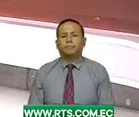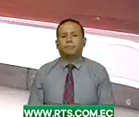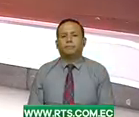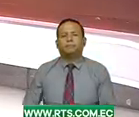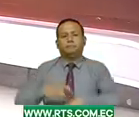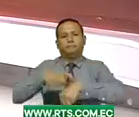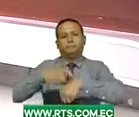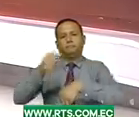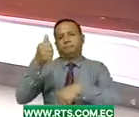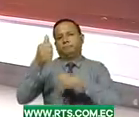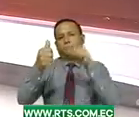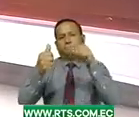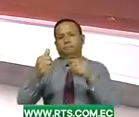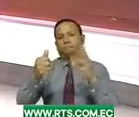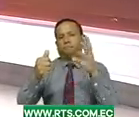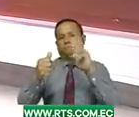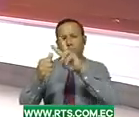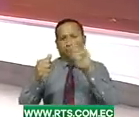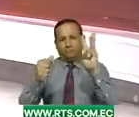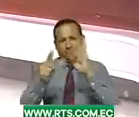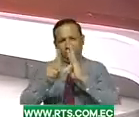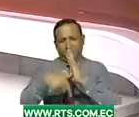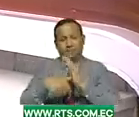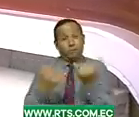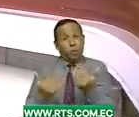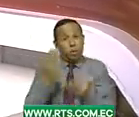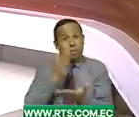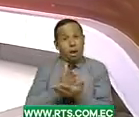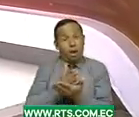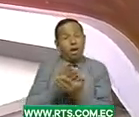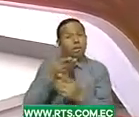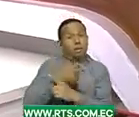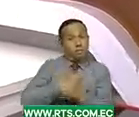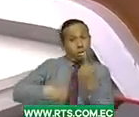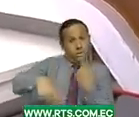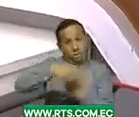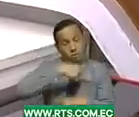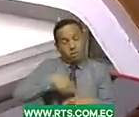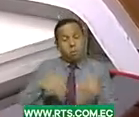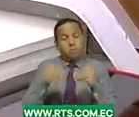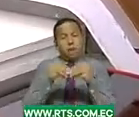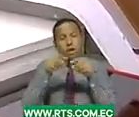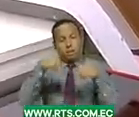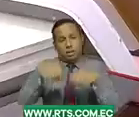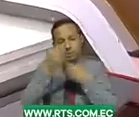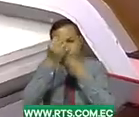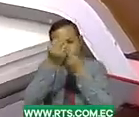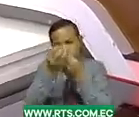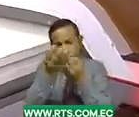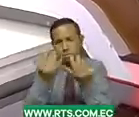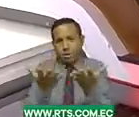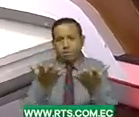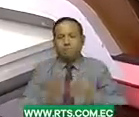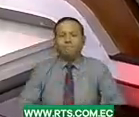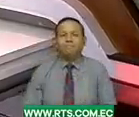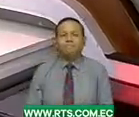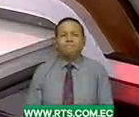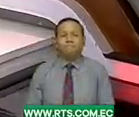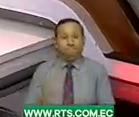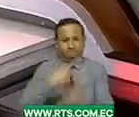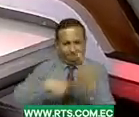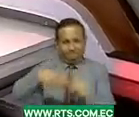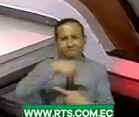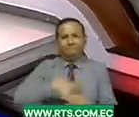22 horas con 26 minutos, es momento de un corte comercial, amigos, pero no cambien de canal, que regresamos con importante información, quédese con